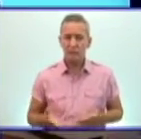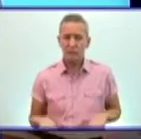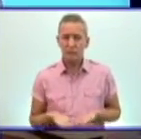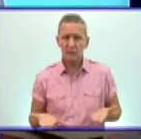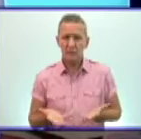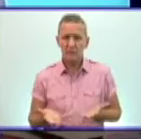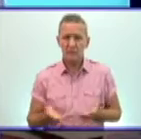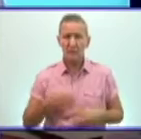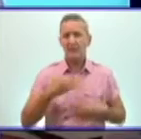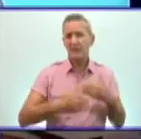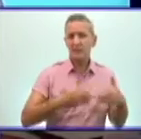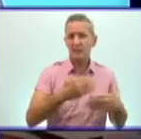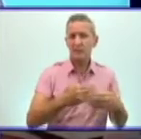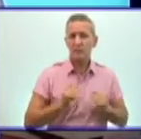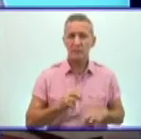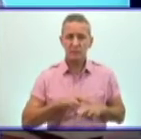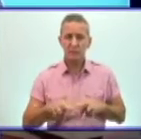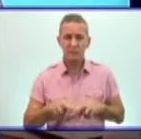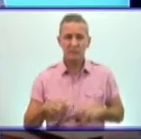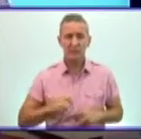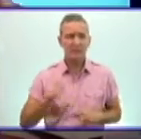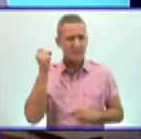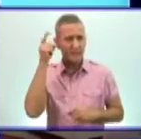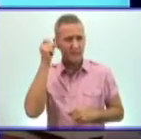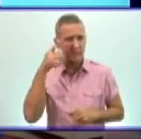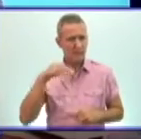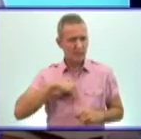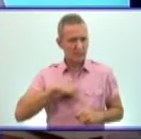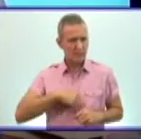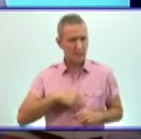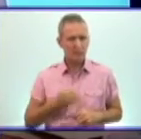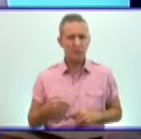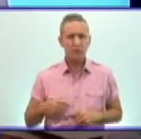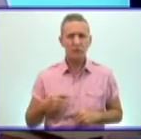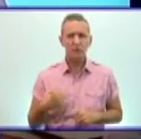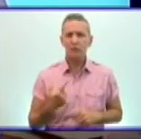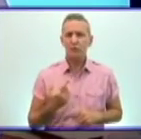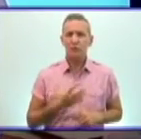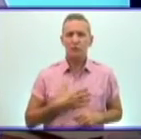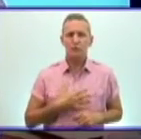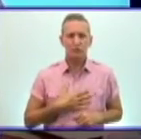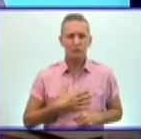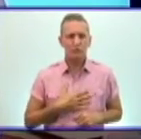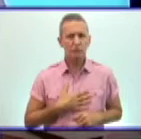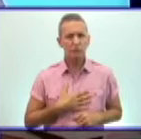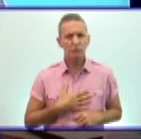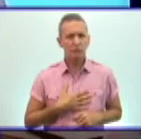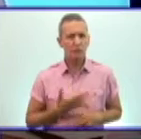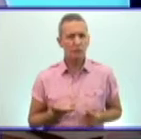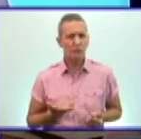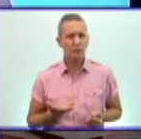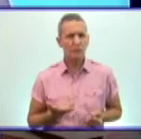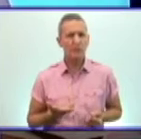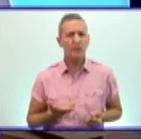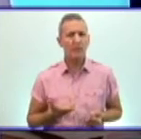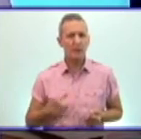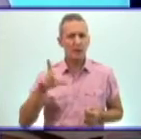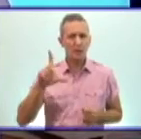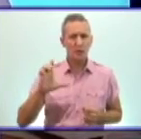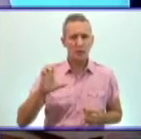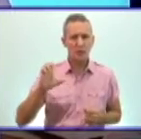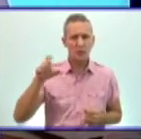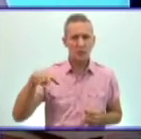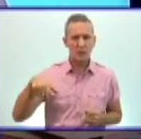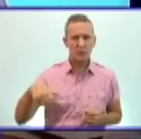esa experiencia, de ese sentimiento. Nosotros somos heredad, nosotros somos un legado, y sobre ese legado tenemos que